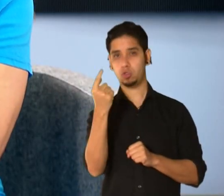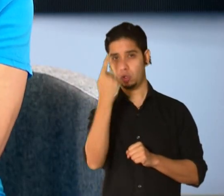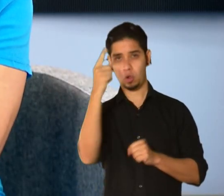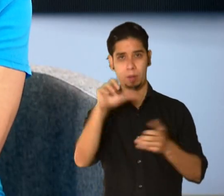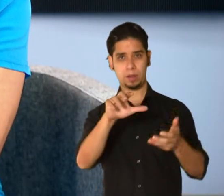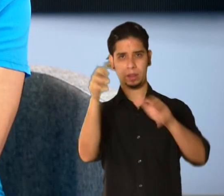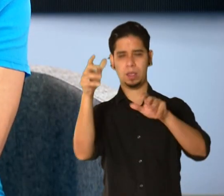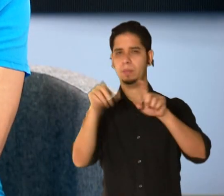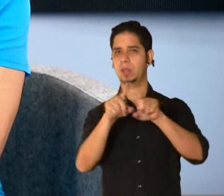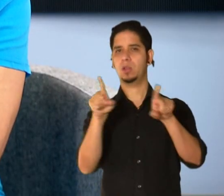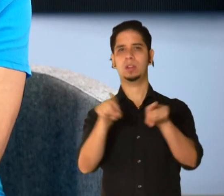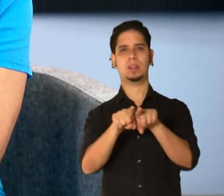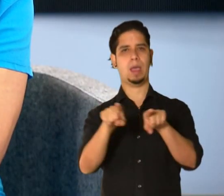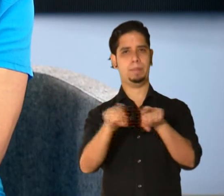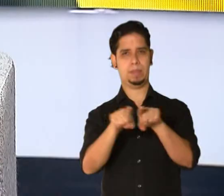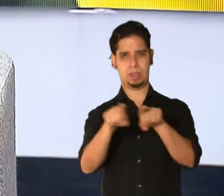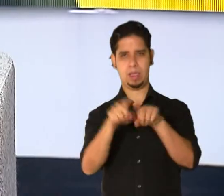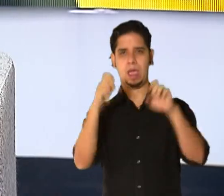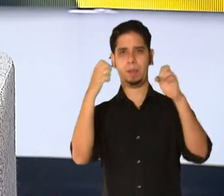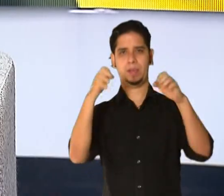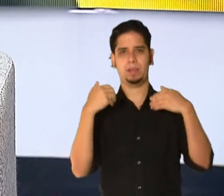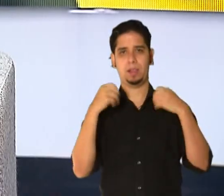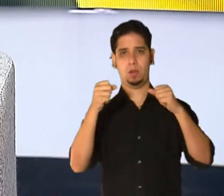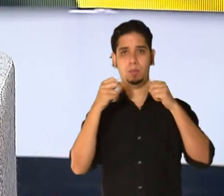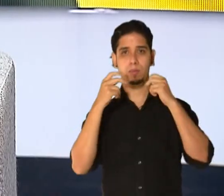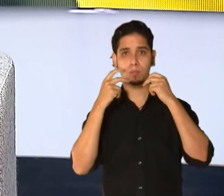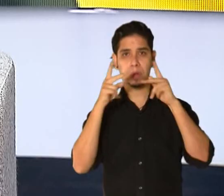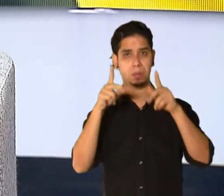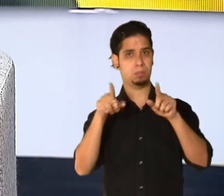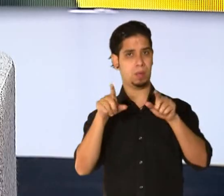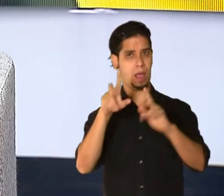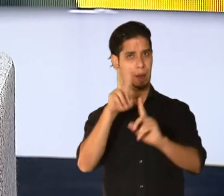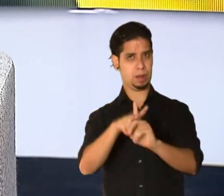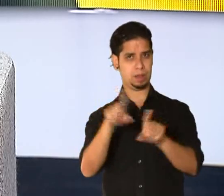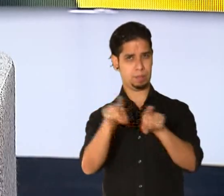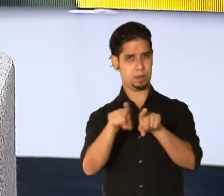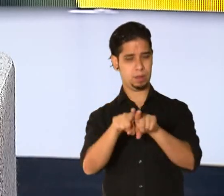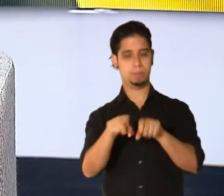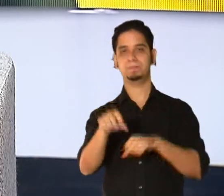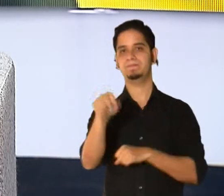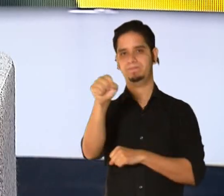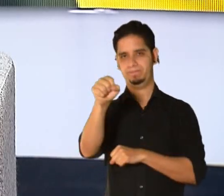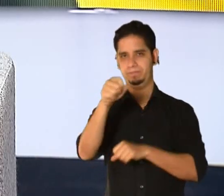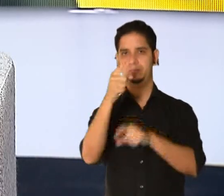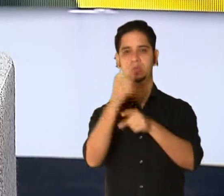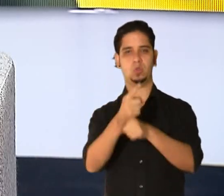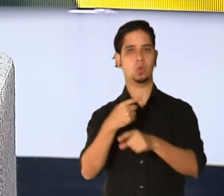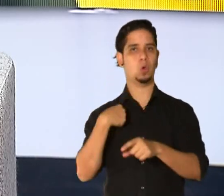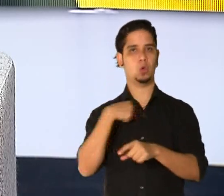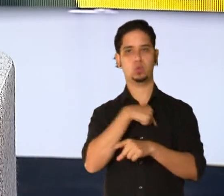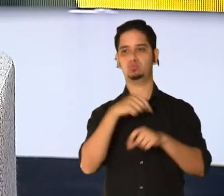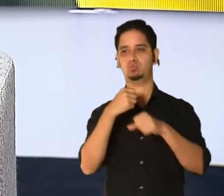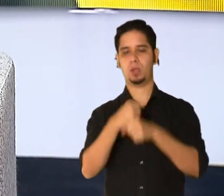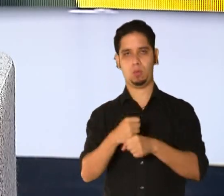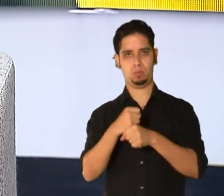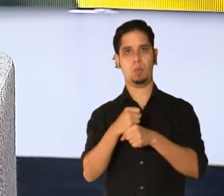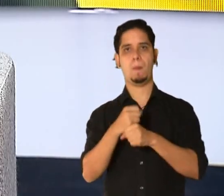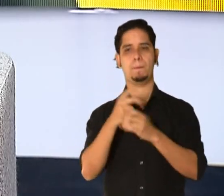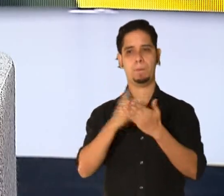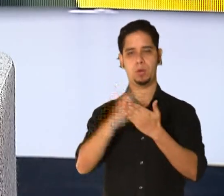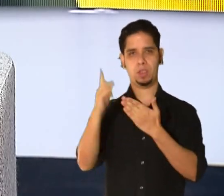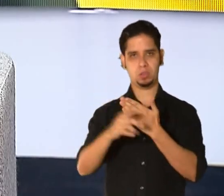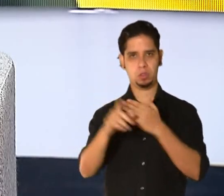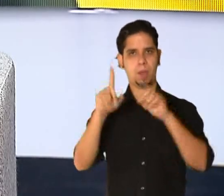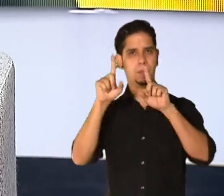una emergencia de salud pública. Sí, el CDC tomó la iniciativa de hacer un proyecto piloto en Atlanta y lo que